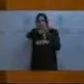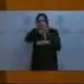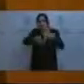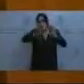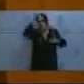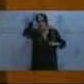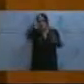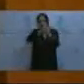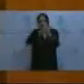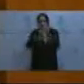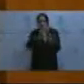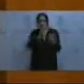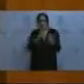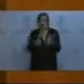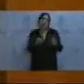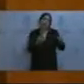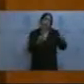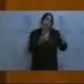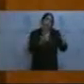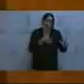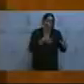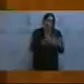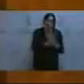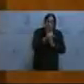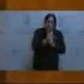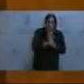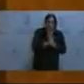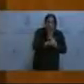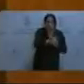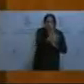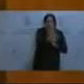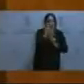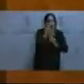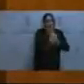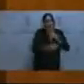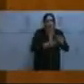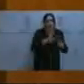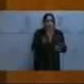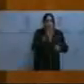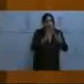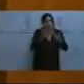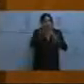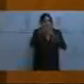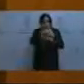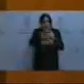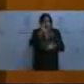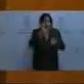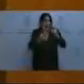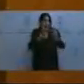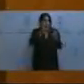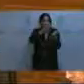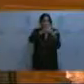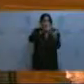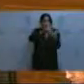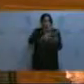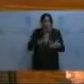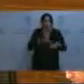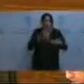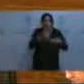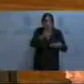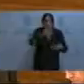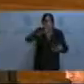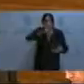por cierto, tendrá que explicar ya algún día en esta Junta General cómo va a hacerlo. Hay ganaderos que no han cobrado las ayudas de pastos del